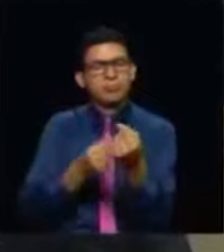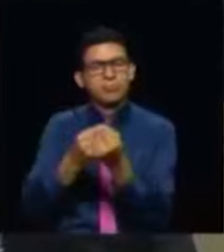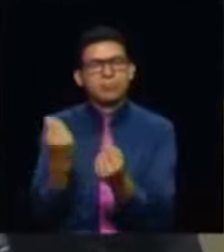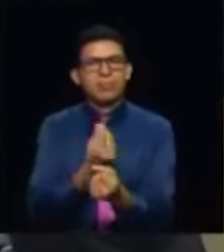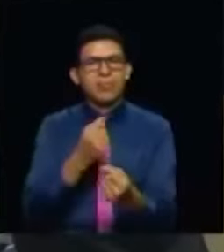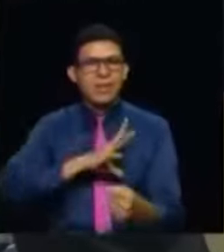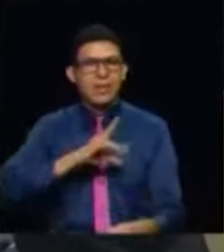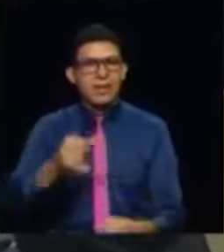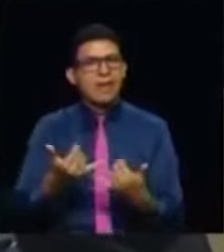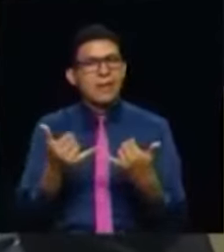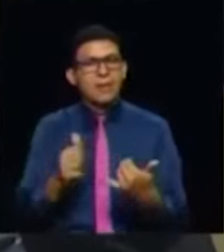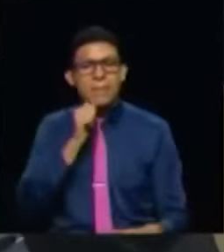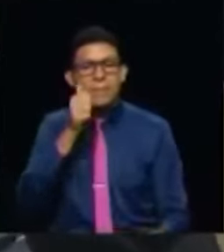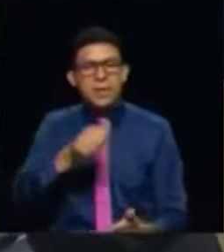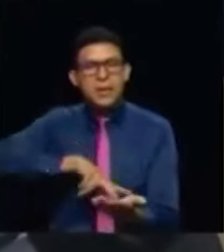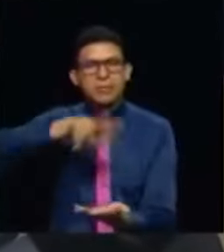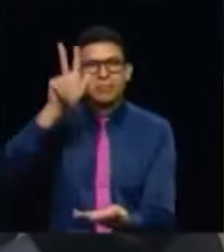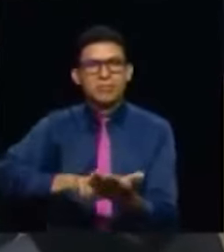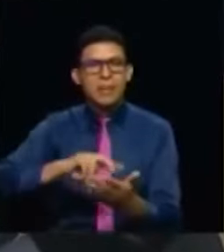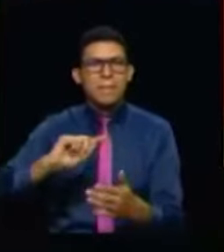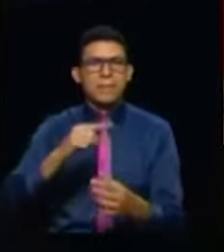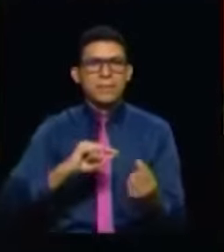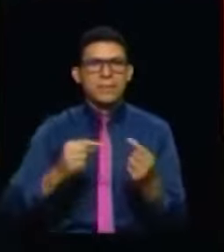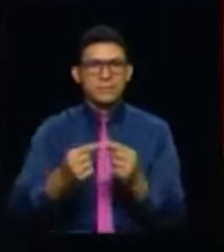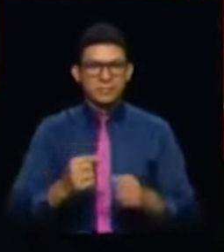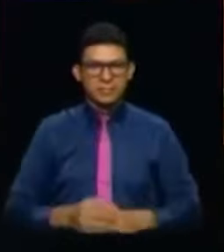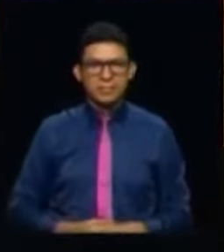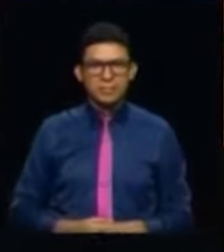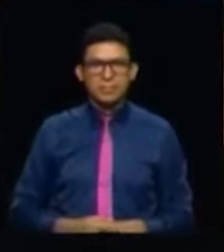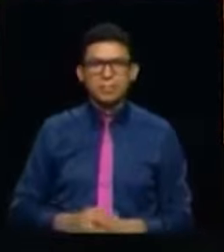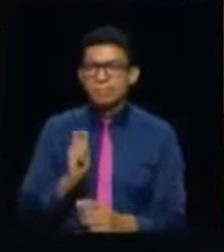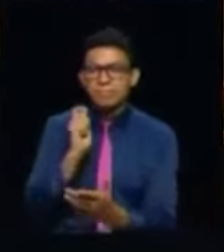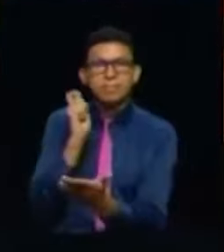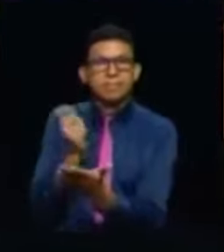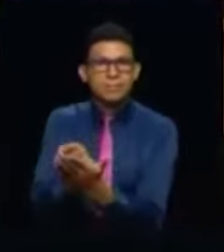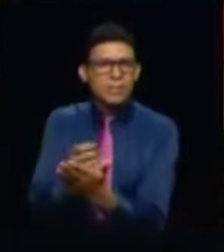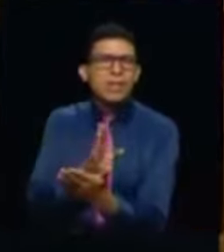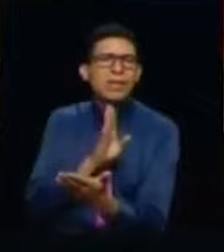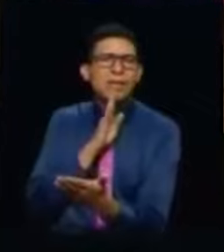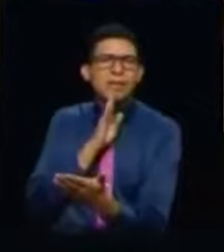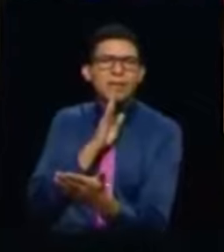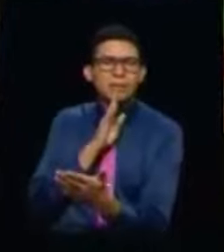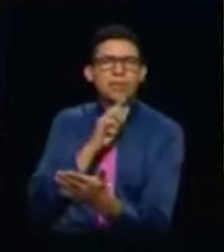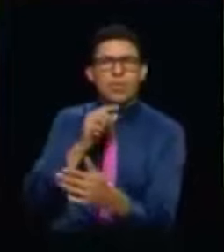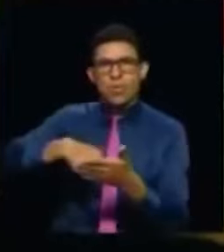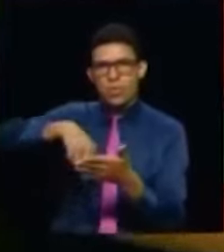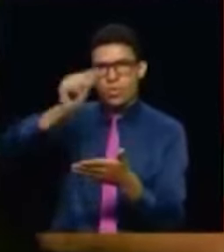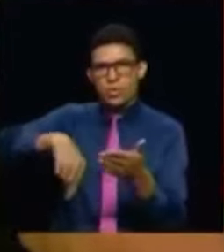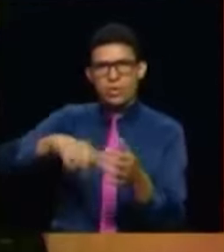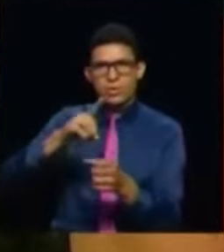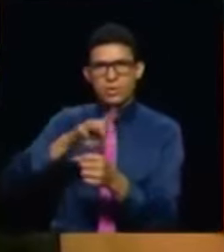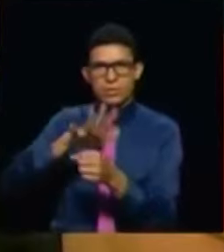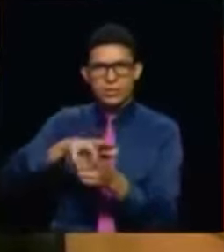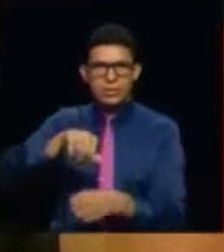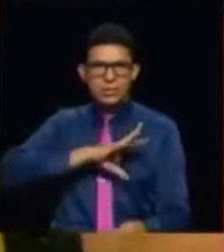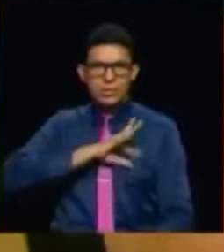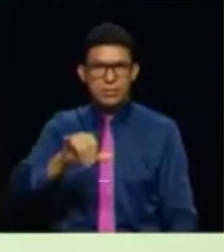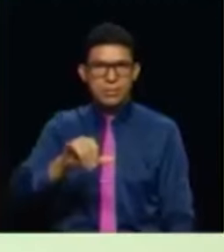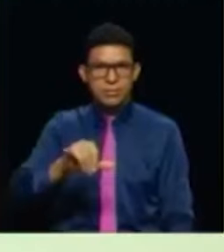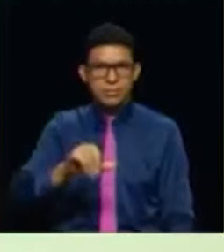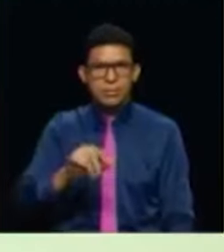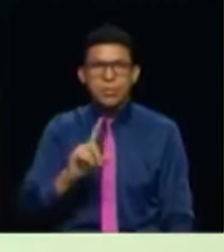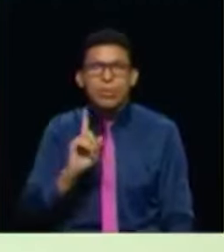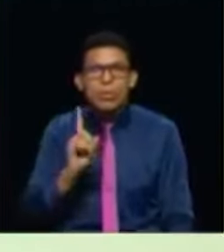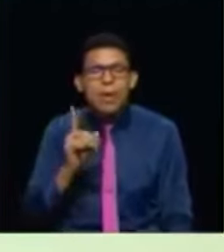Consejo de Cali, que mañana se aprobará en primer debate. El pago de la estampilla lo deberían hacer los contratistas del Distrito de Cali, pero no los